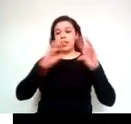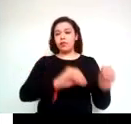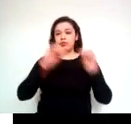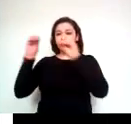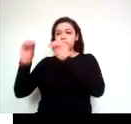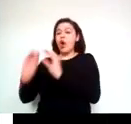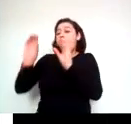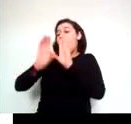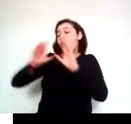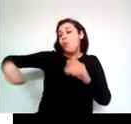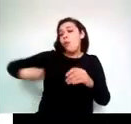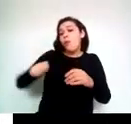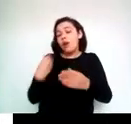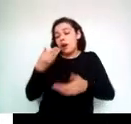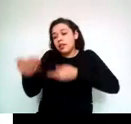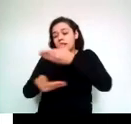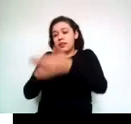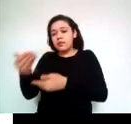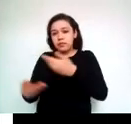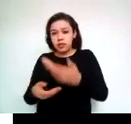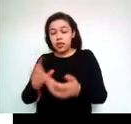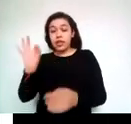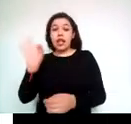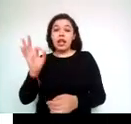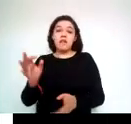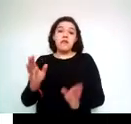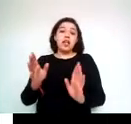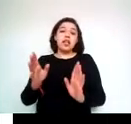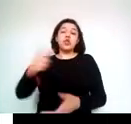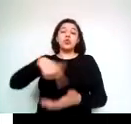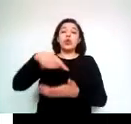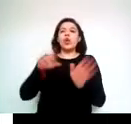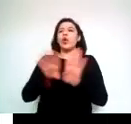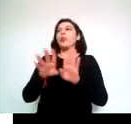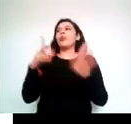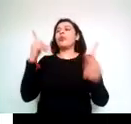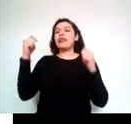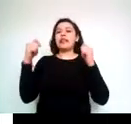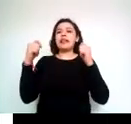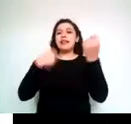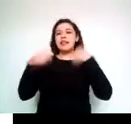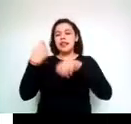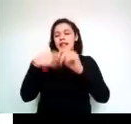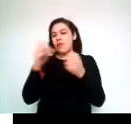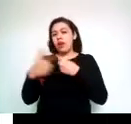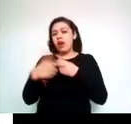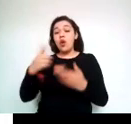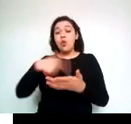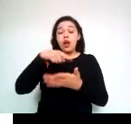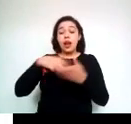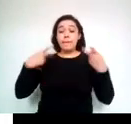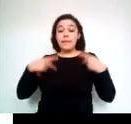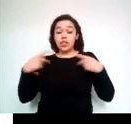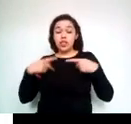de prestación de servicios, pueden ser sucursales, pueden ser cualquier lugar en donde los trabajadores estén realizando